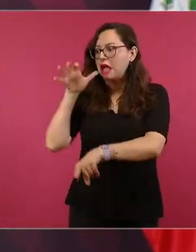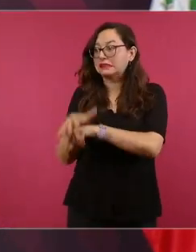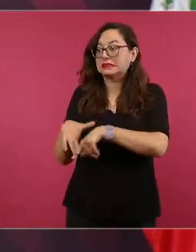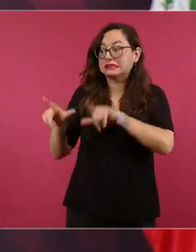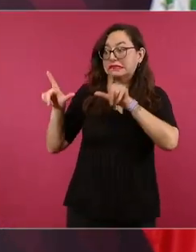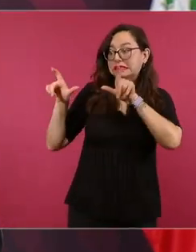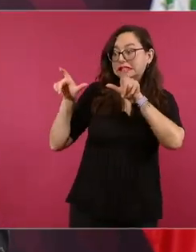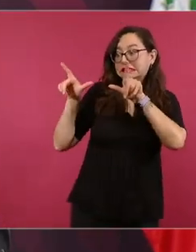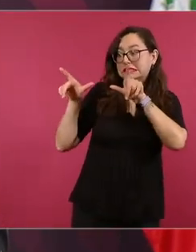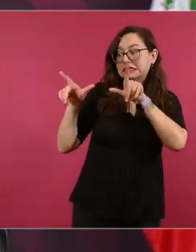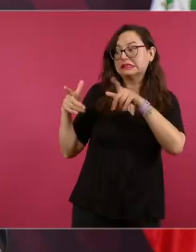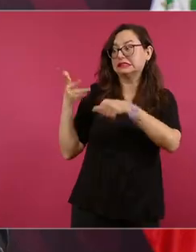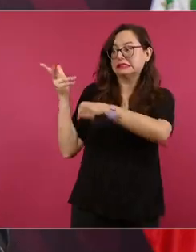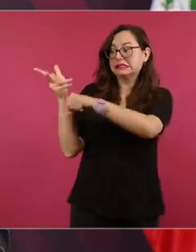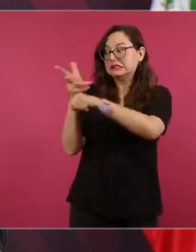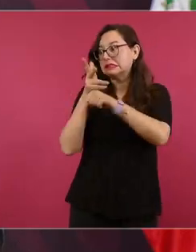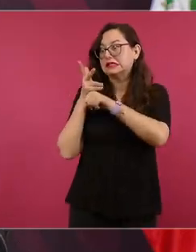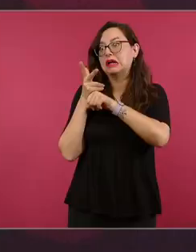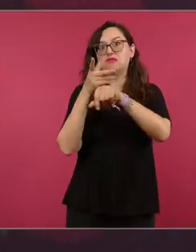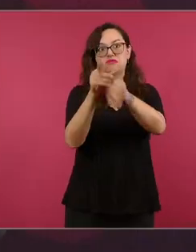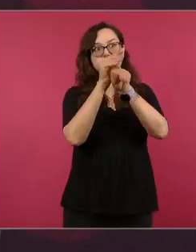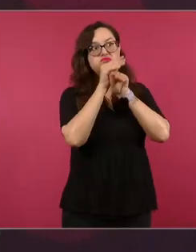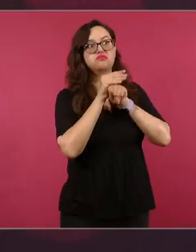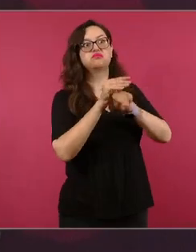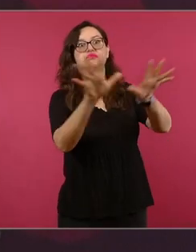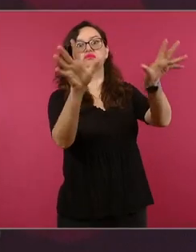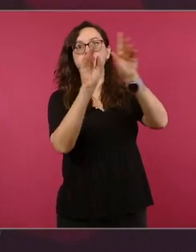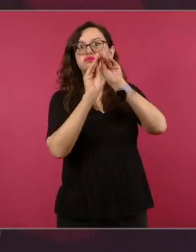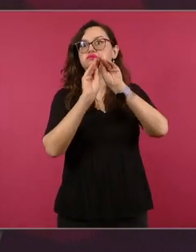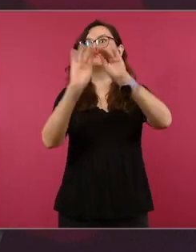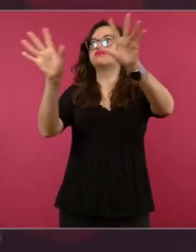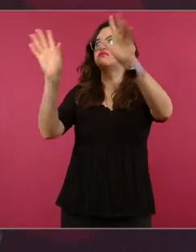tienen elementos para